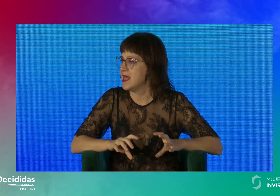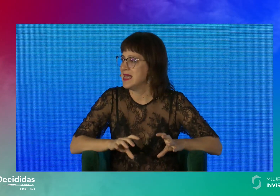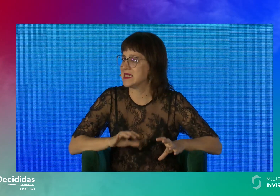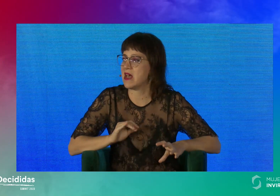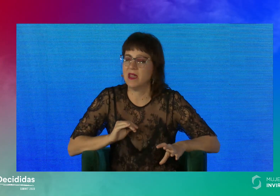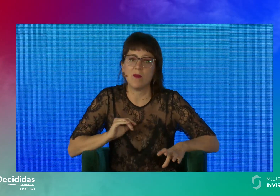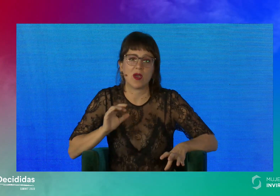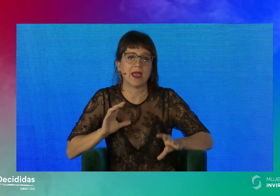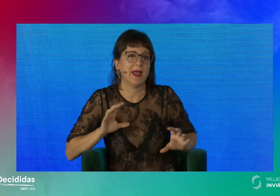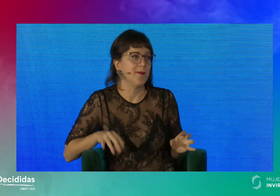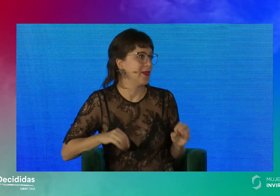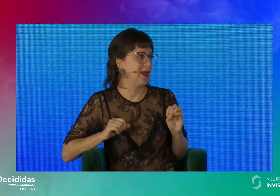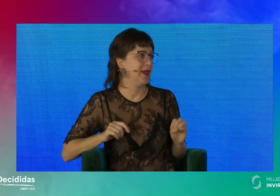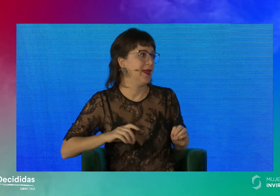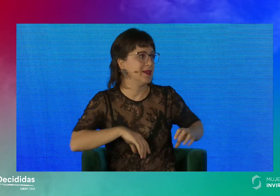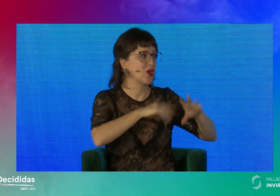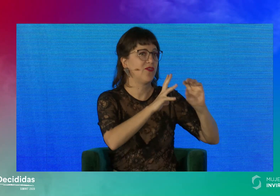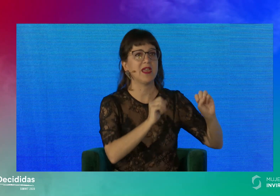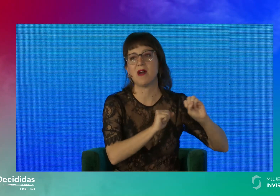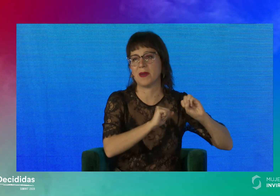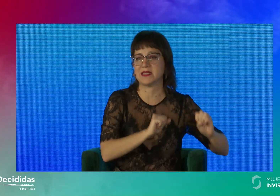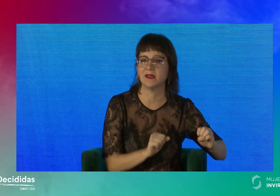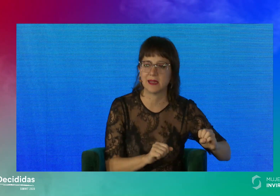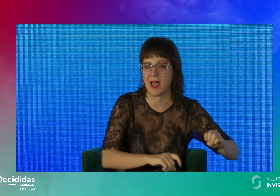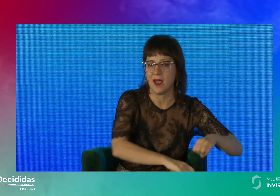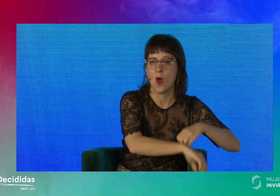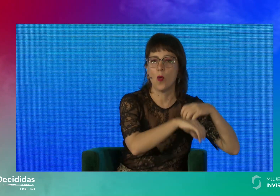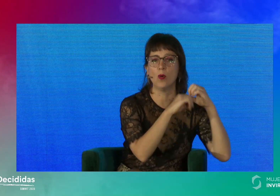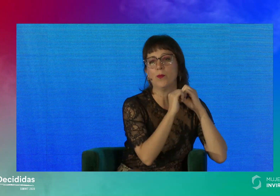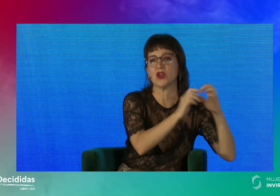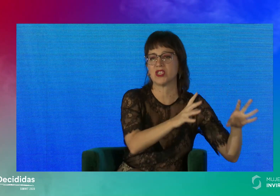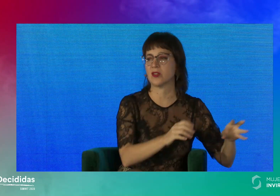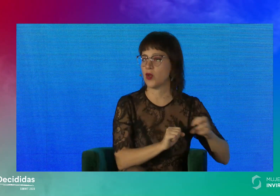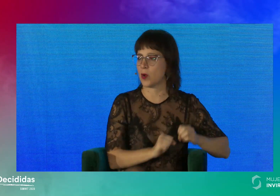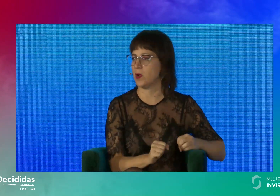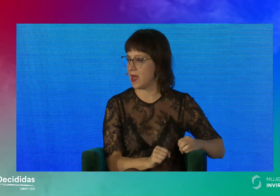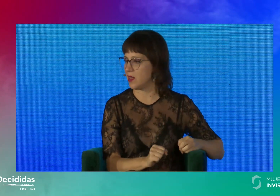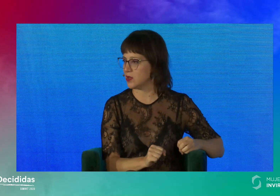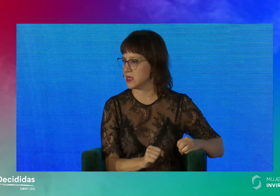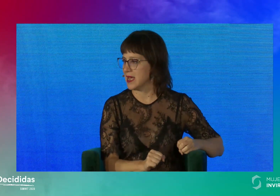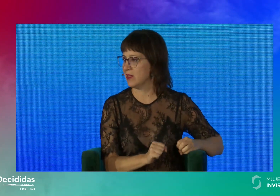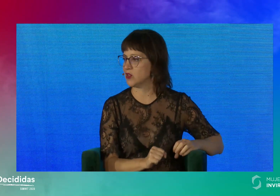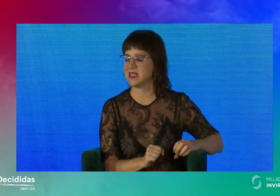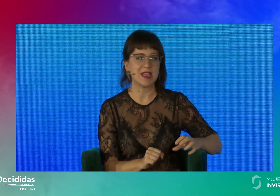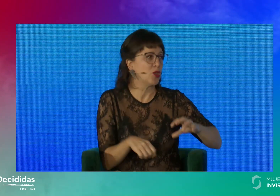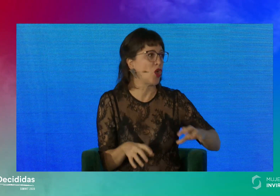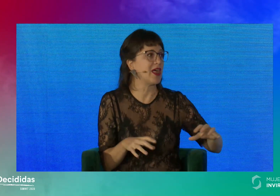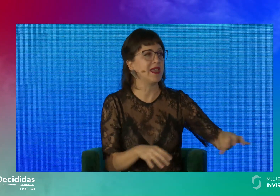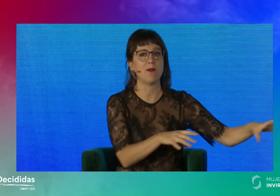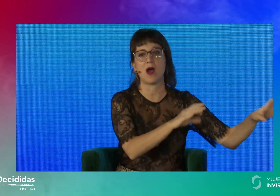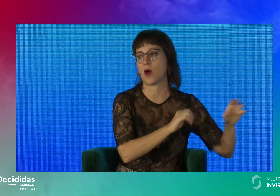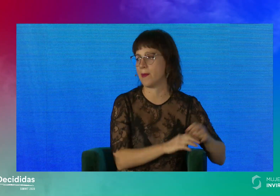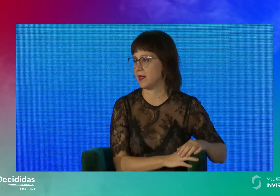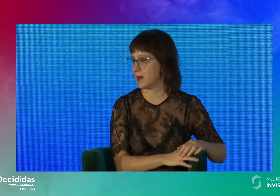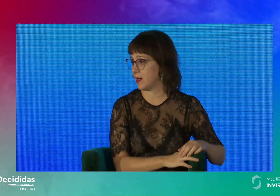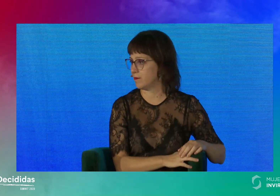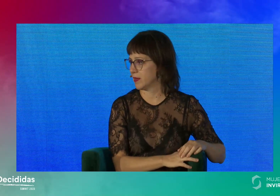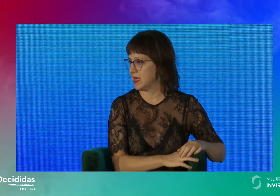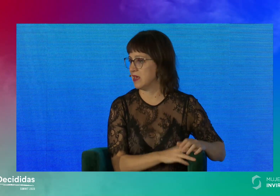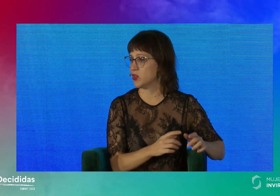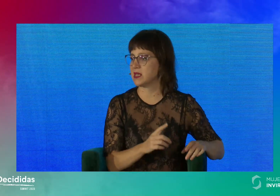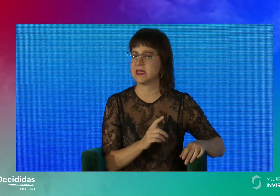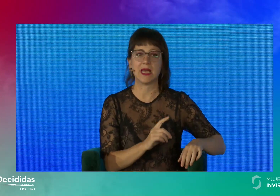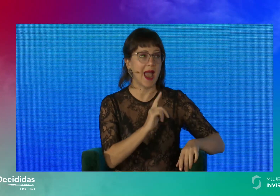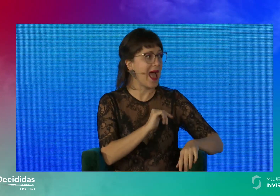otra, sabíamos que Sofía iba a presentar un proyecto de cuidados, entonces todas íbamos a acompañarla.